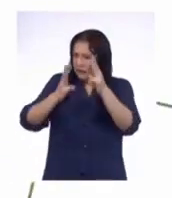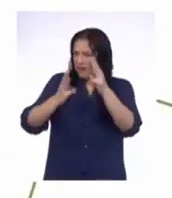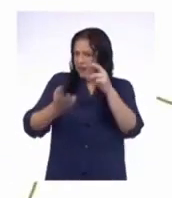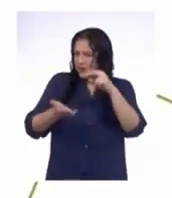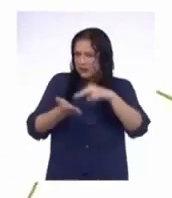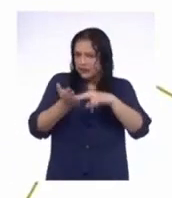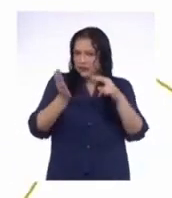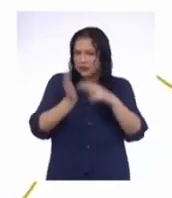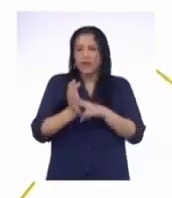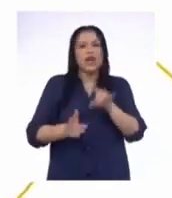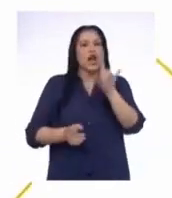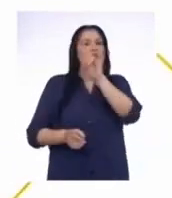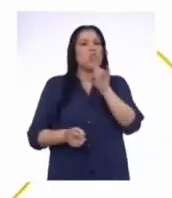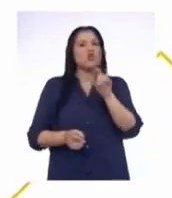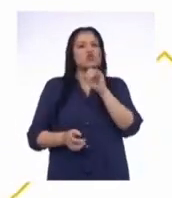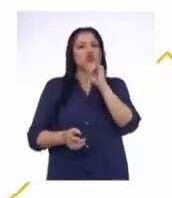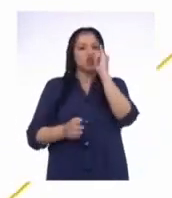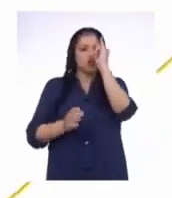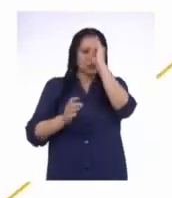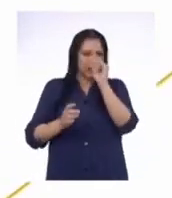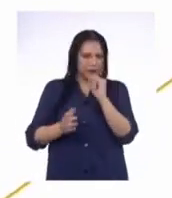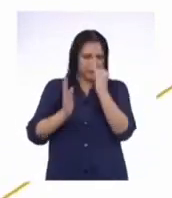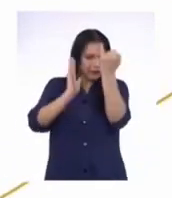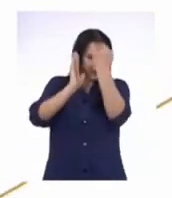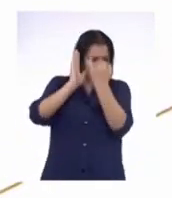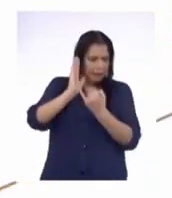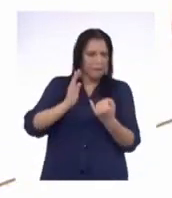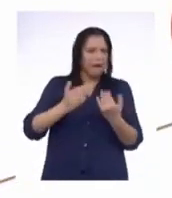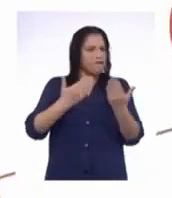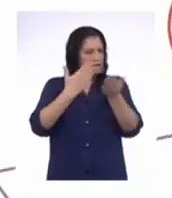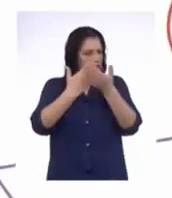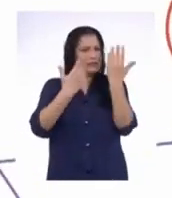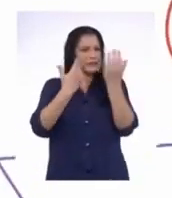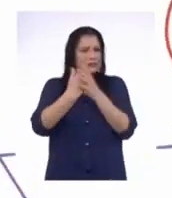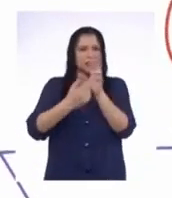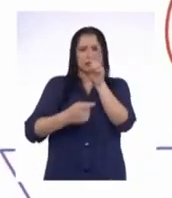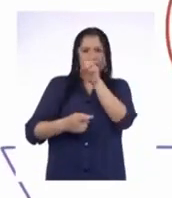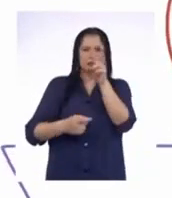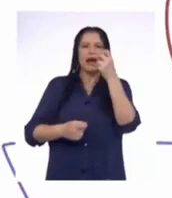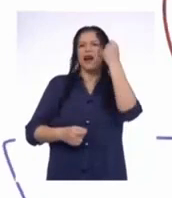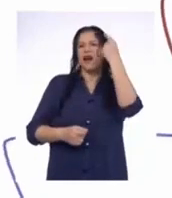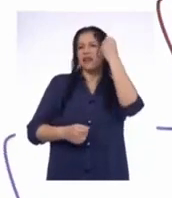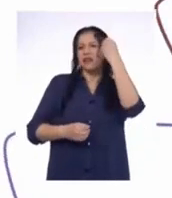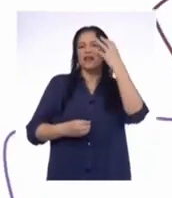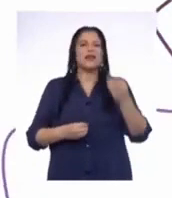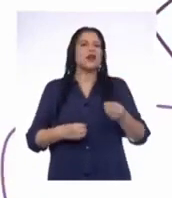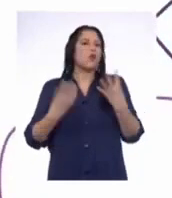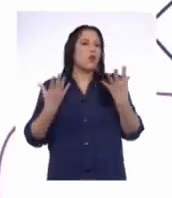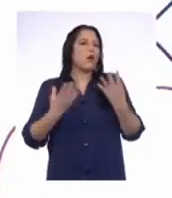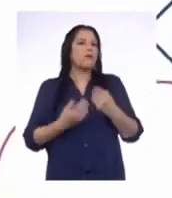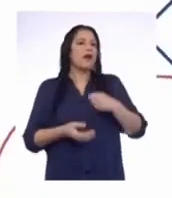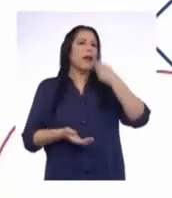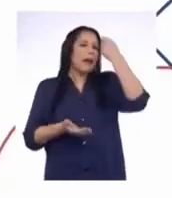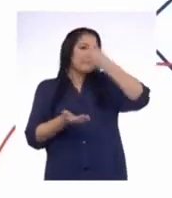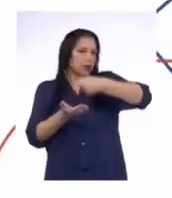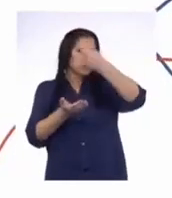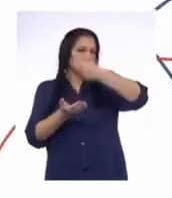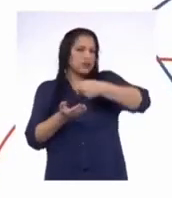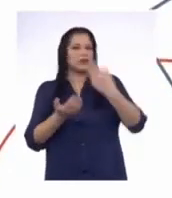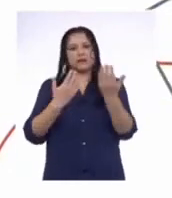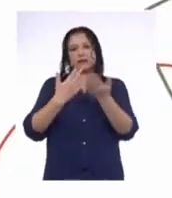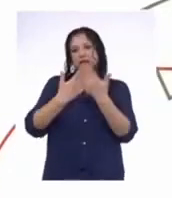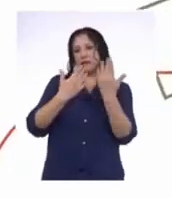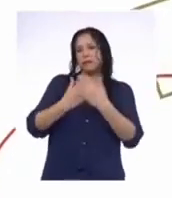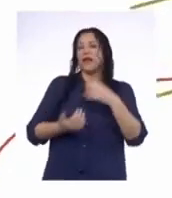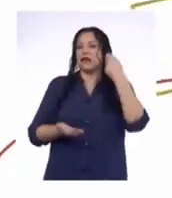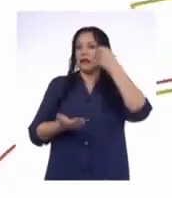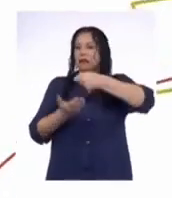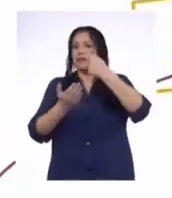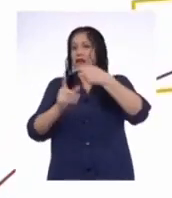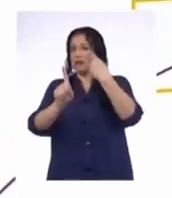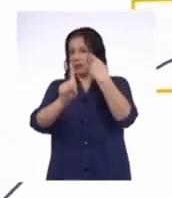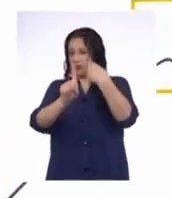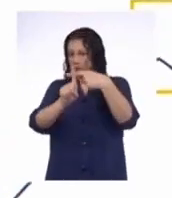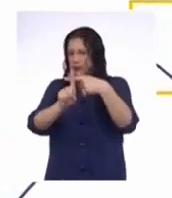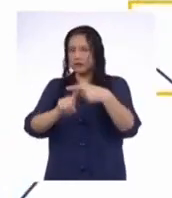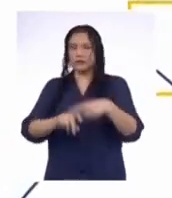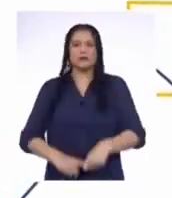en el uso de diagramas, facilita mucho la comprensión del interés simple y el interés compuesto.